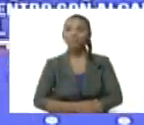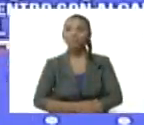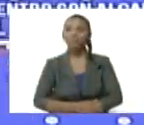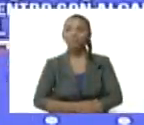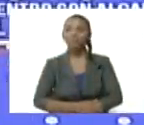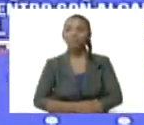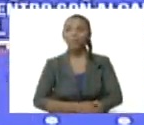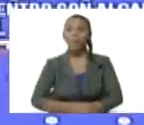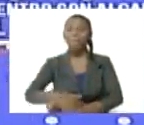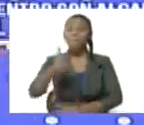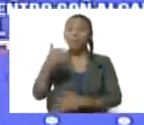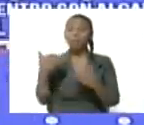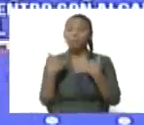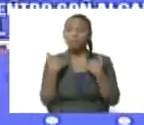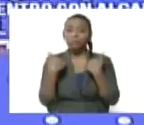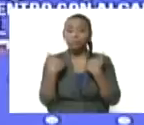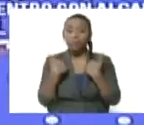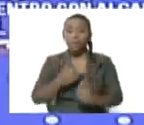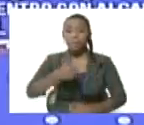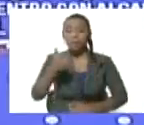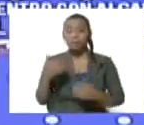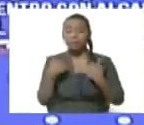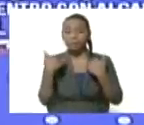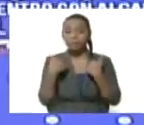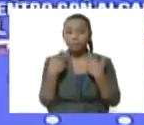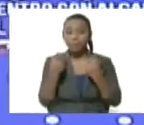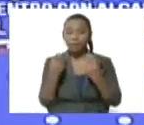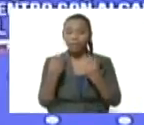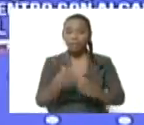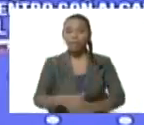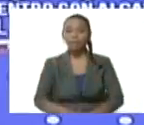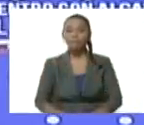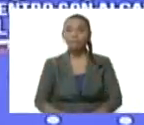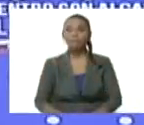Los más sufridos y las más sufridas.